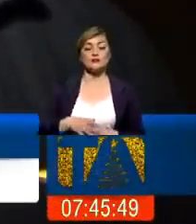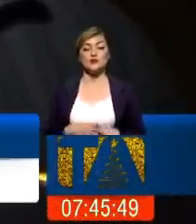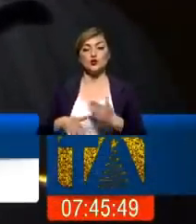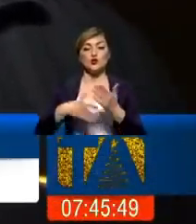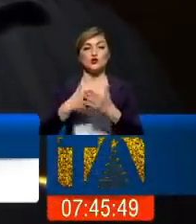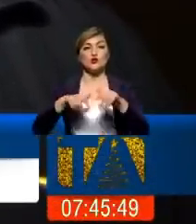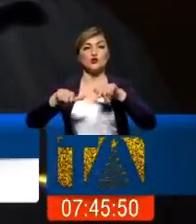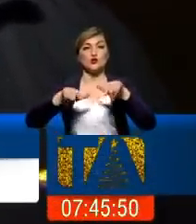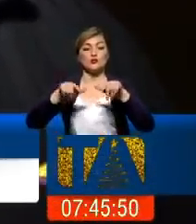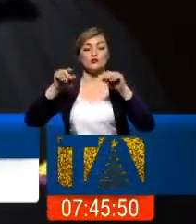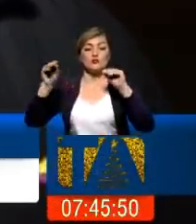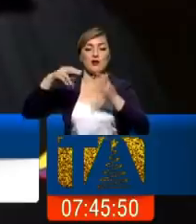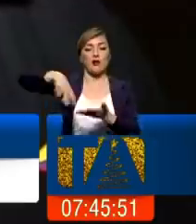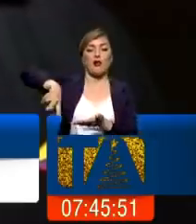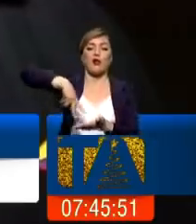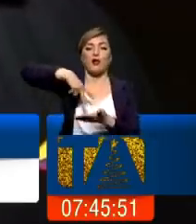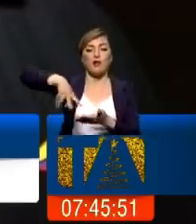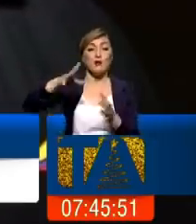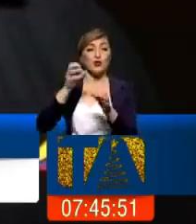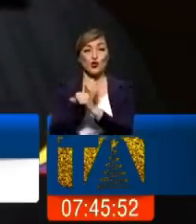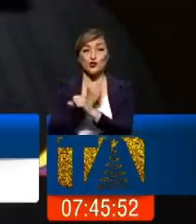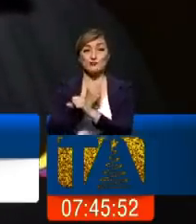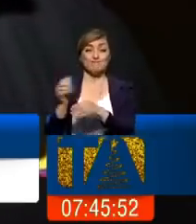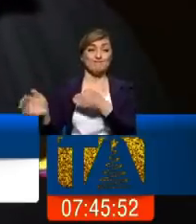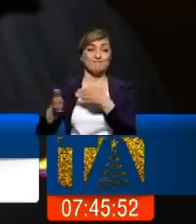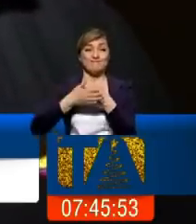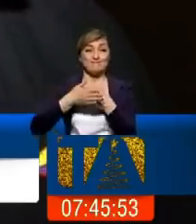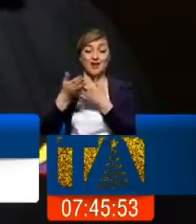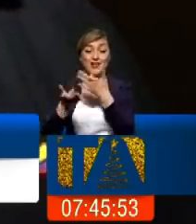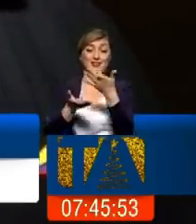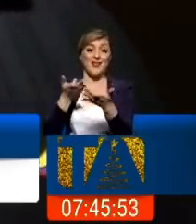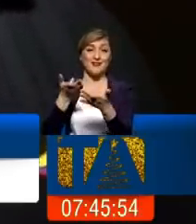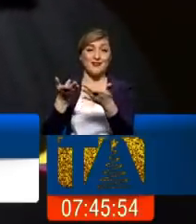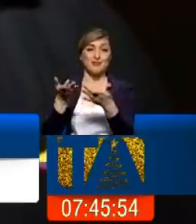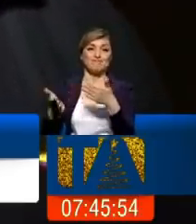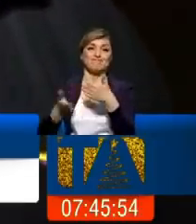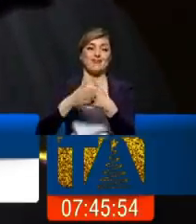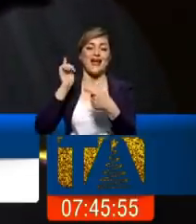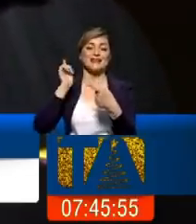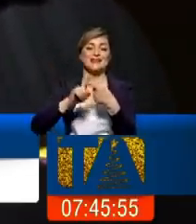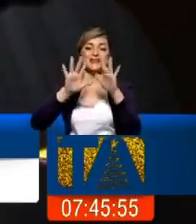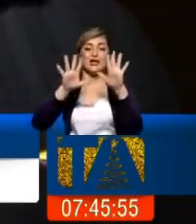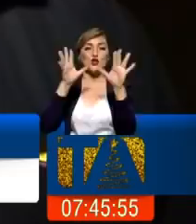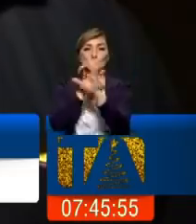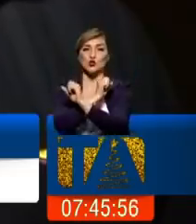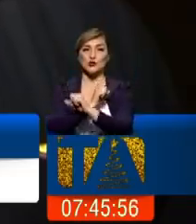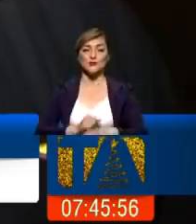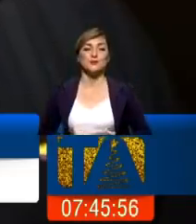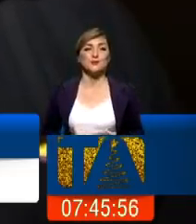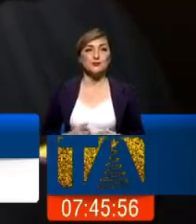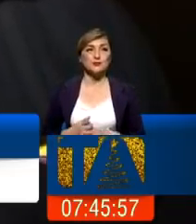los establecimientos de diversión nocturna. De igual manera, las tiendas tienen que estar únicamente abiertas hasta las 10 de la